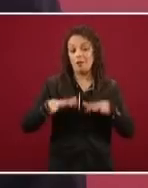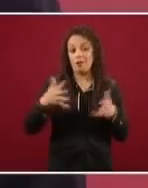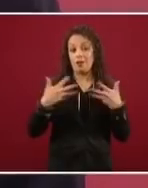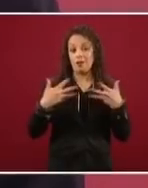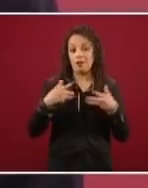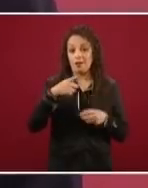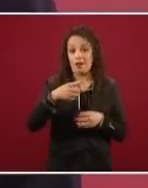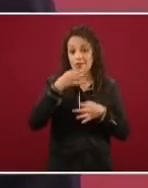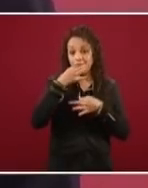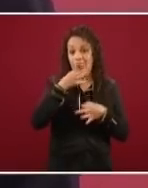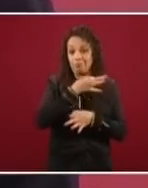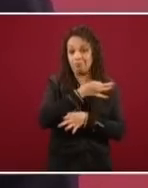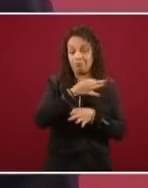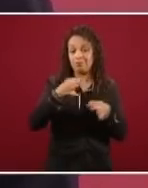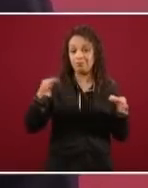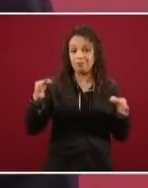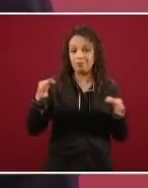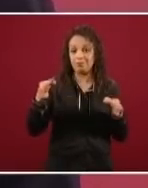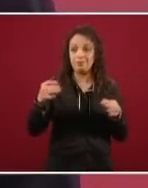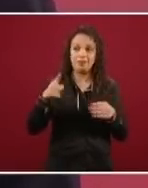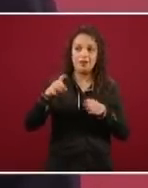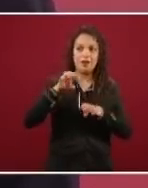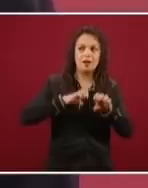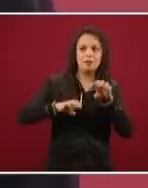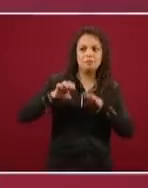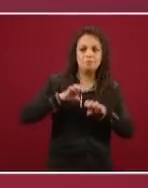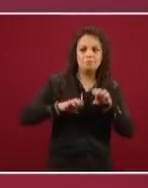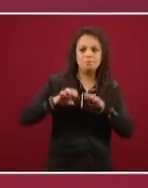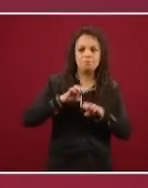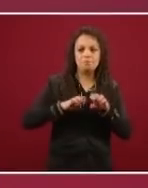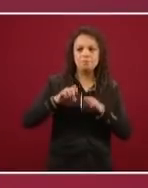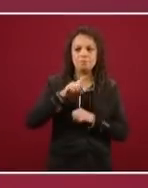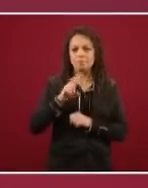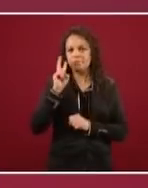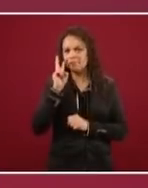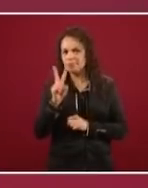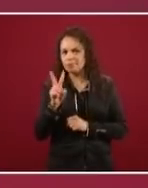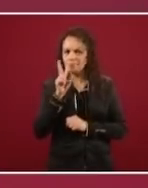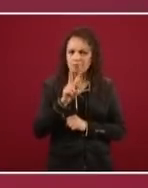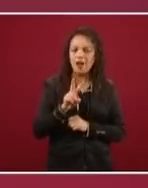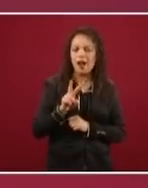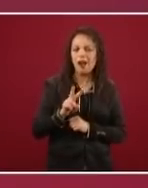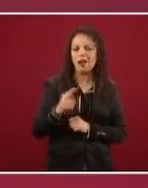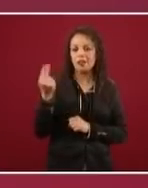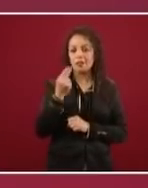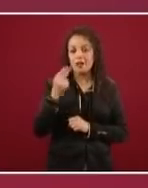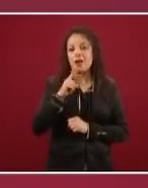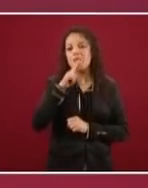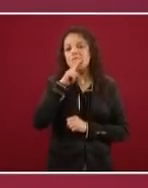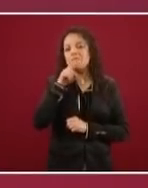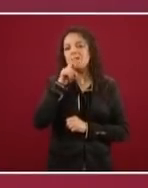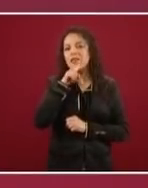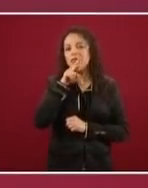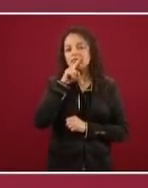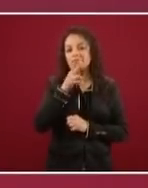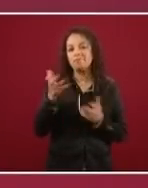para que las empresas mejoren sus